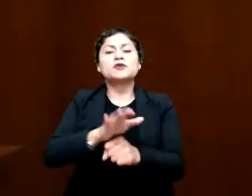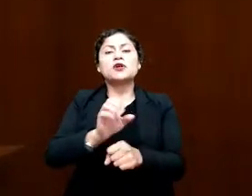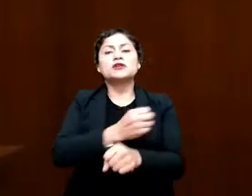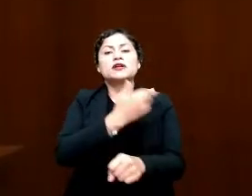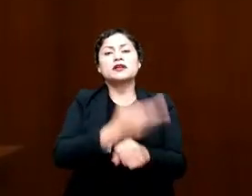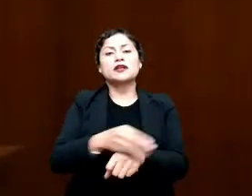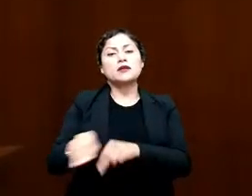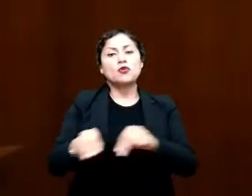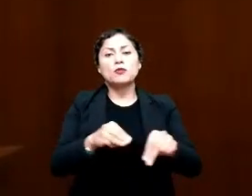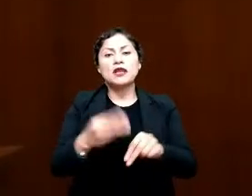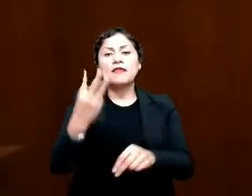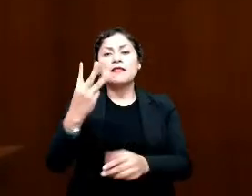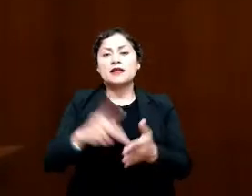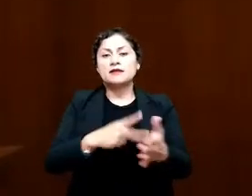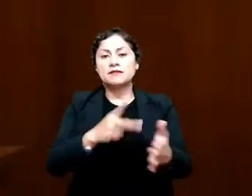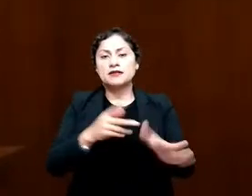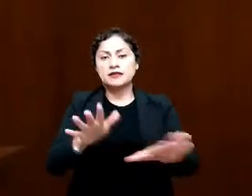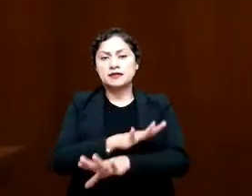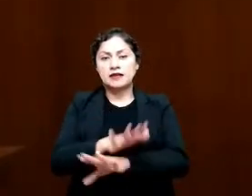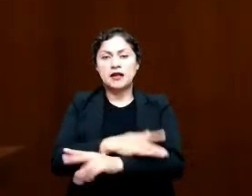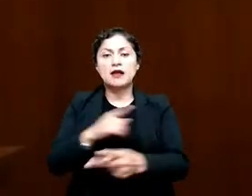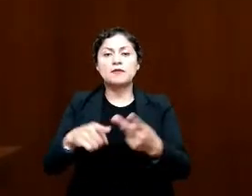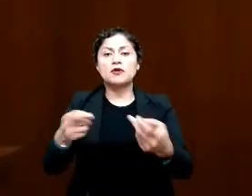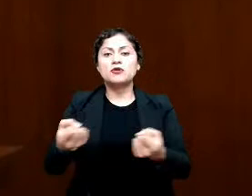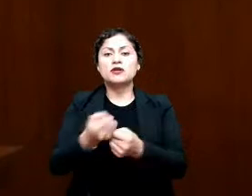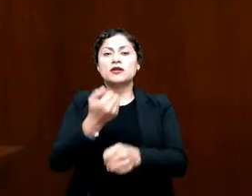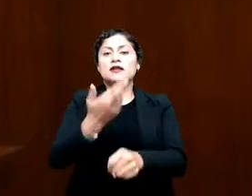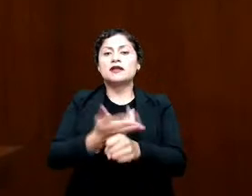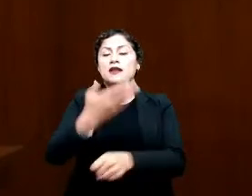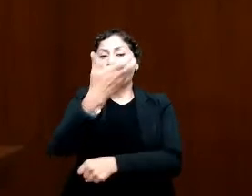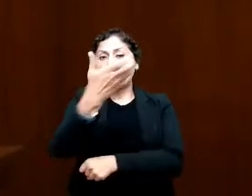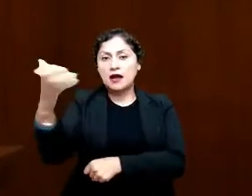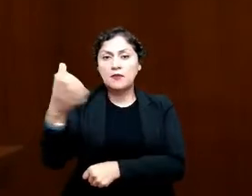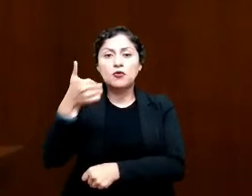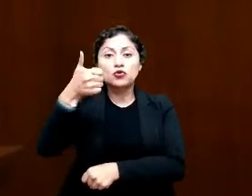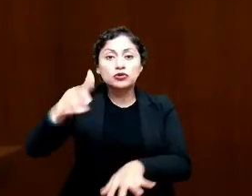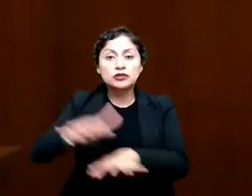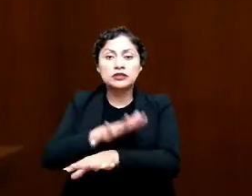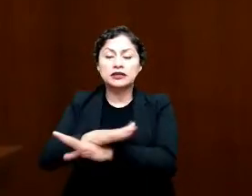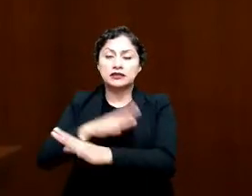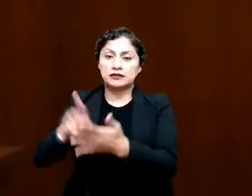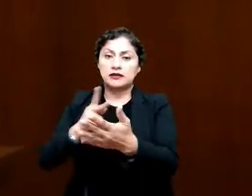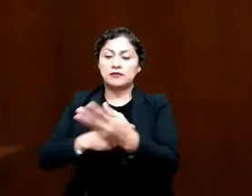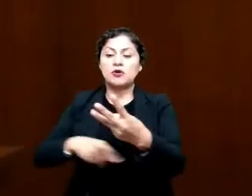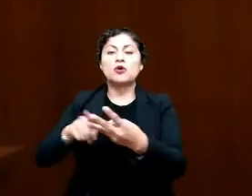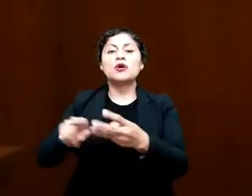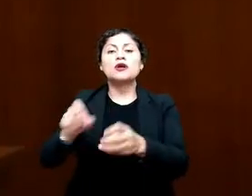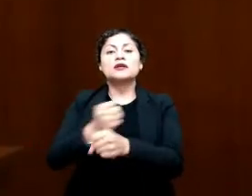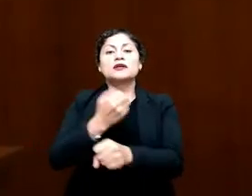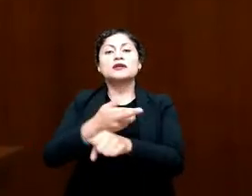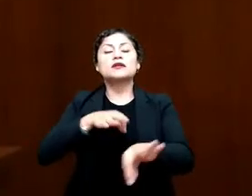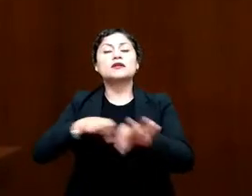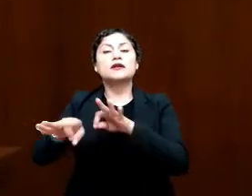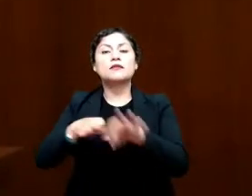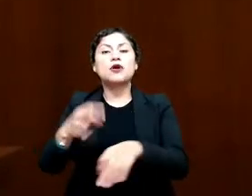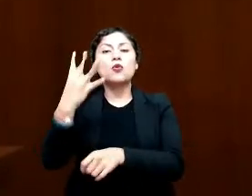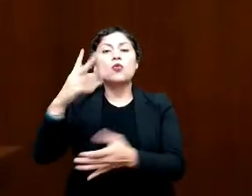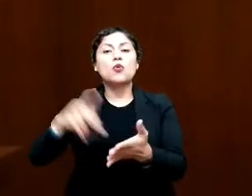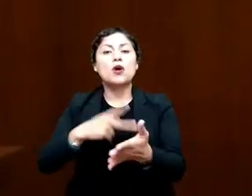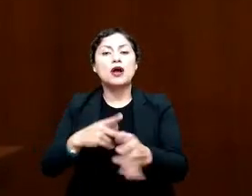Comunicaciones, 3 cambios. En la del Campo, 6 cambios. En la del Trabajo, 4. En la de la Mujer,